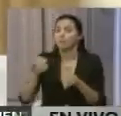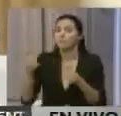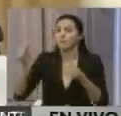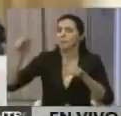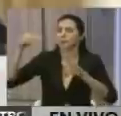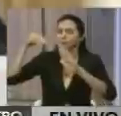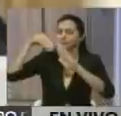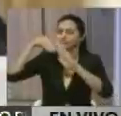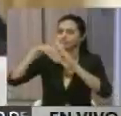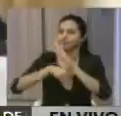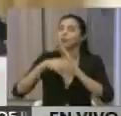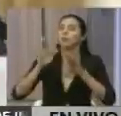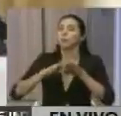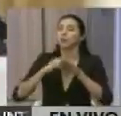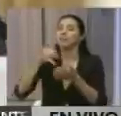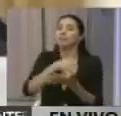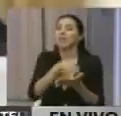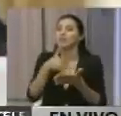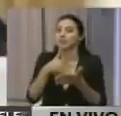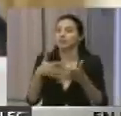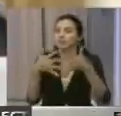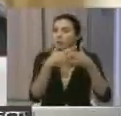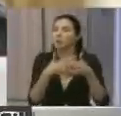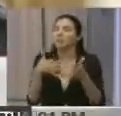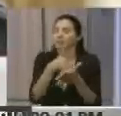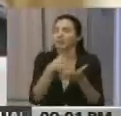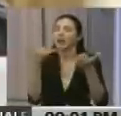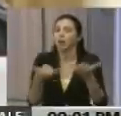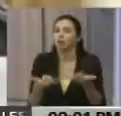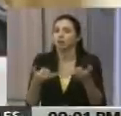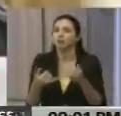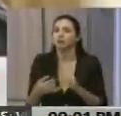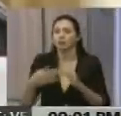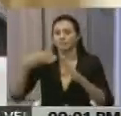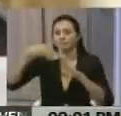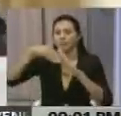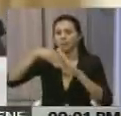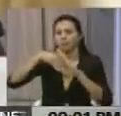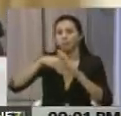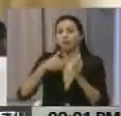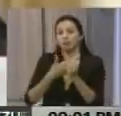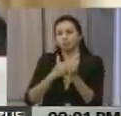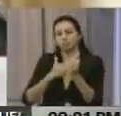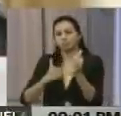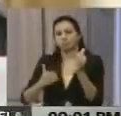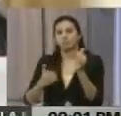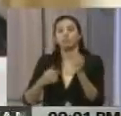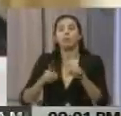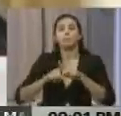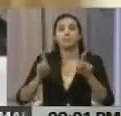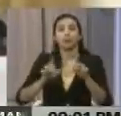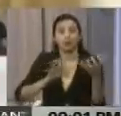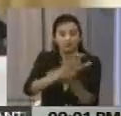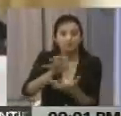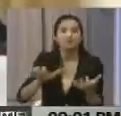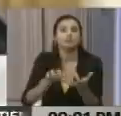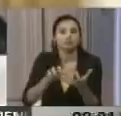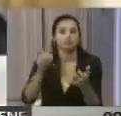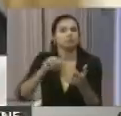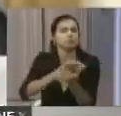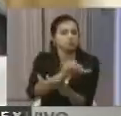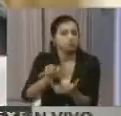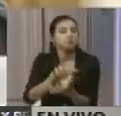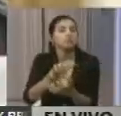debilidad, particularmente el imperialismo norteamericano está como en retroceso, pero en la crisis es un enemigo